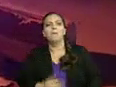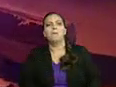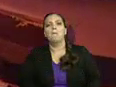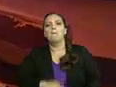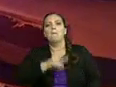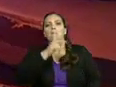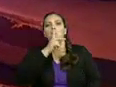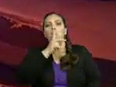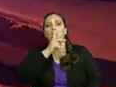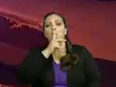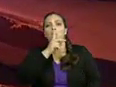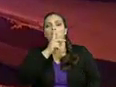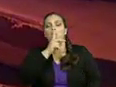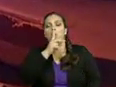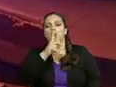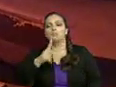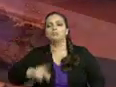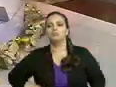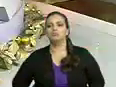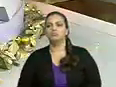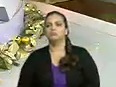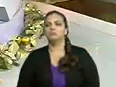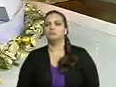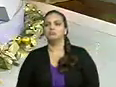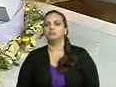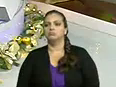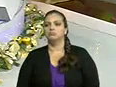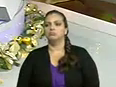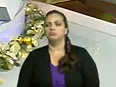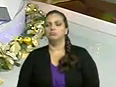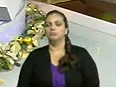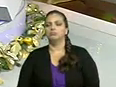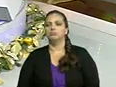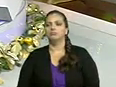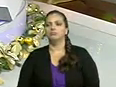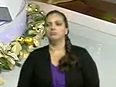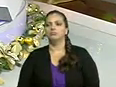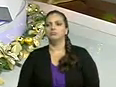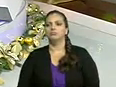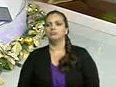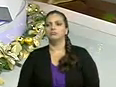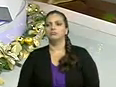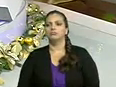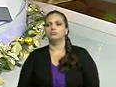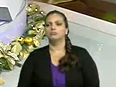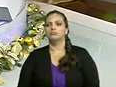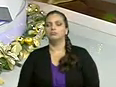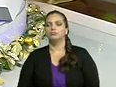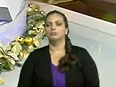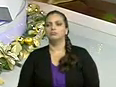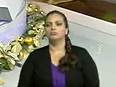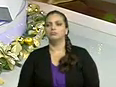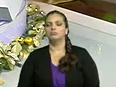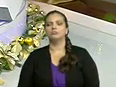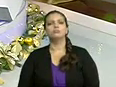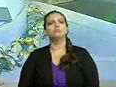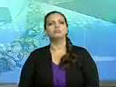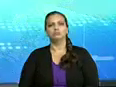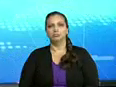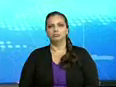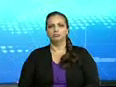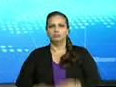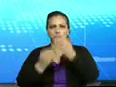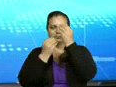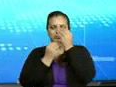Informó Jorge Salazar. Y por otra parte, varios accidentes de tránsito fueron captados por las cámaras